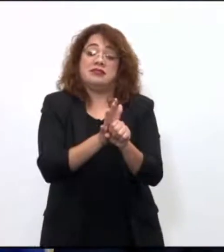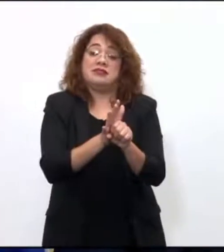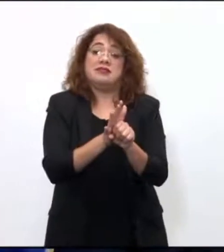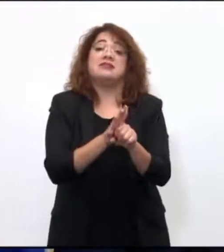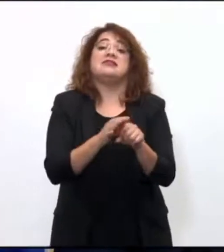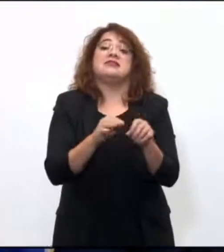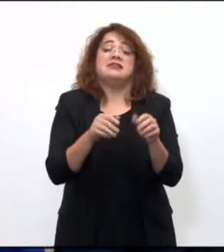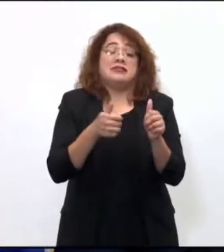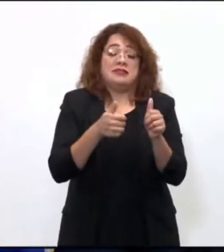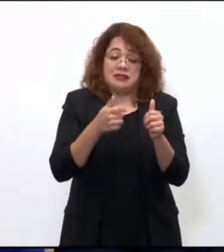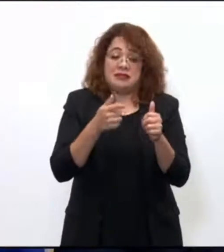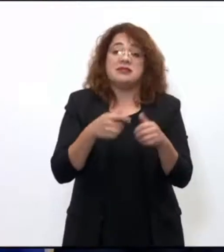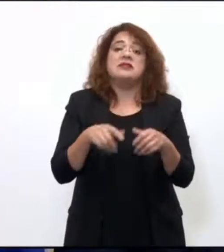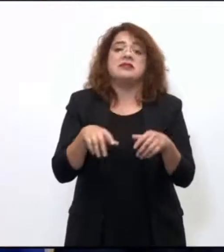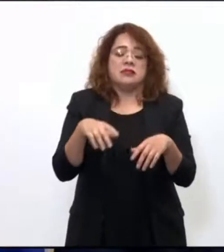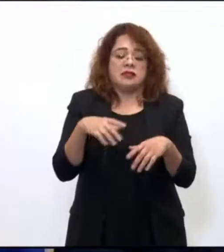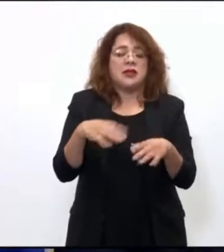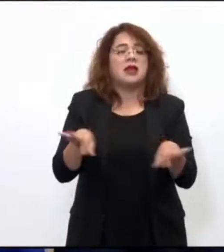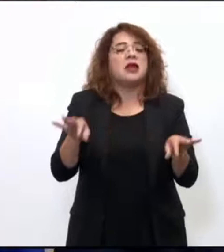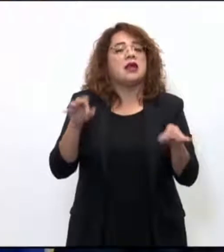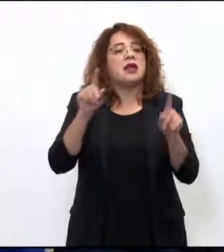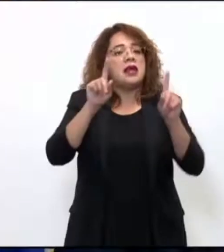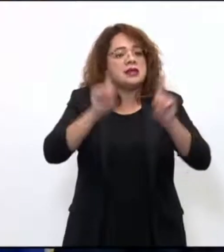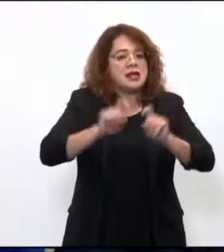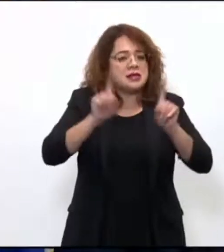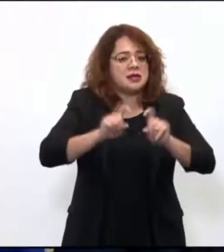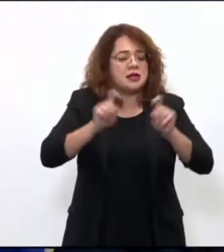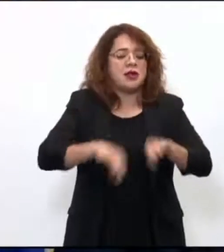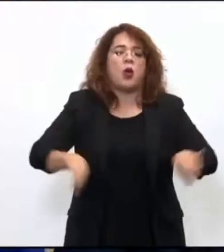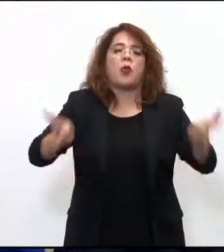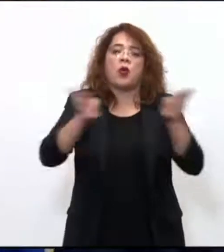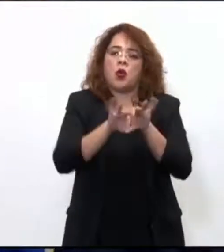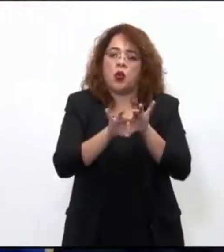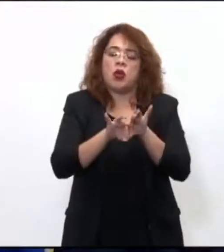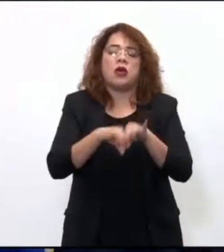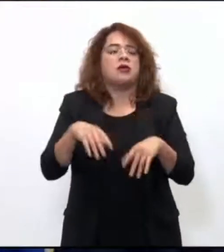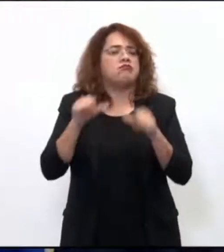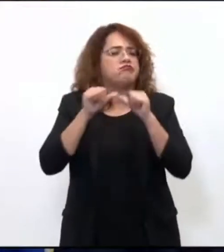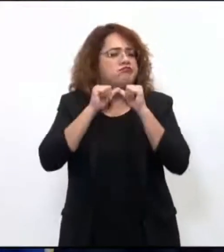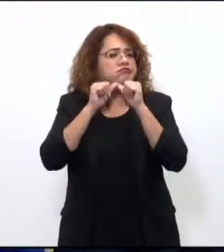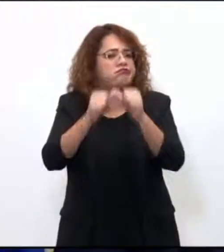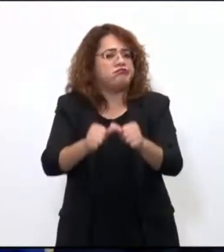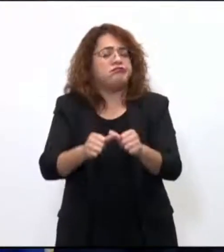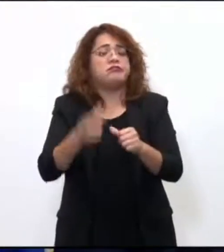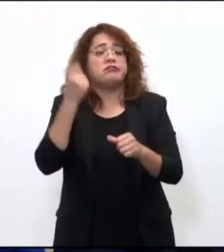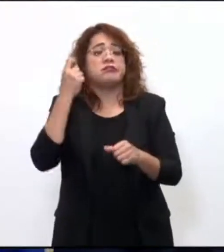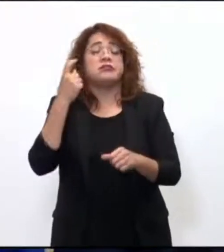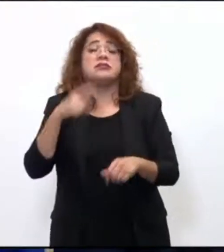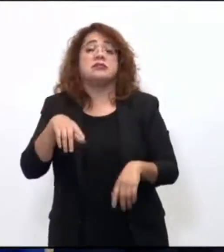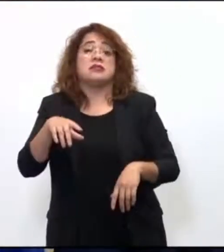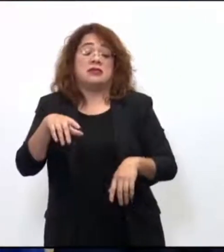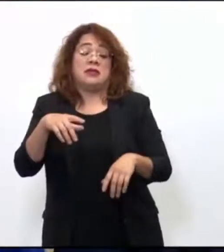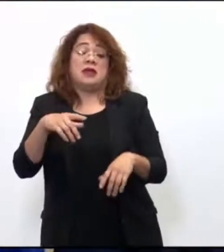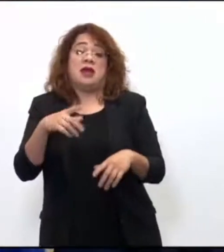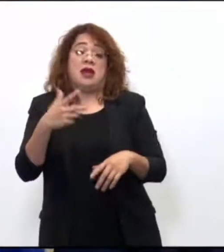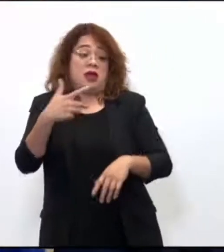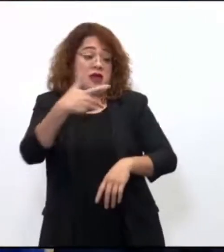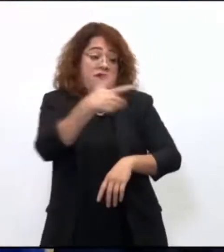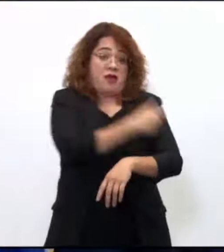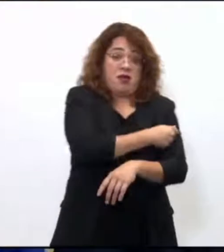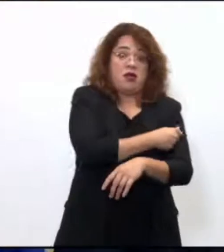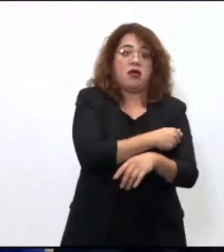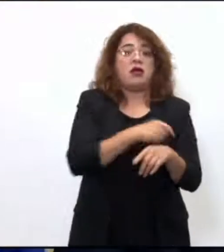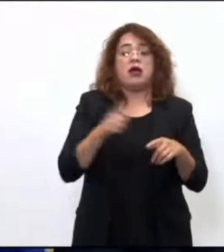en nuestra comunidad. Y las pruebas rápidas de COVID ahora están disponibles en nuestras clínicas de